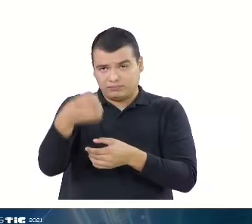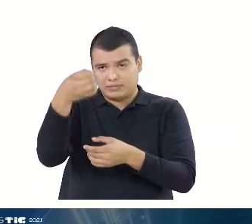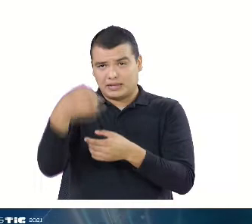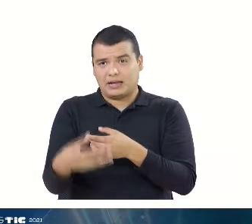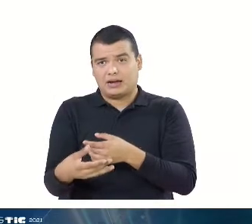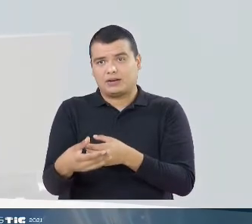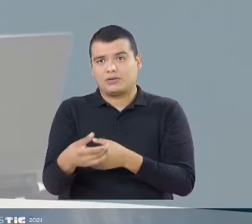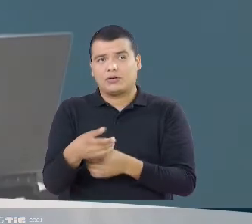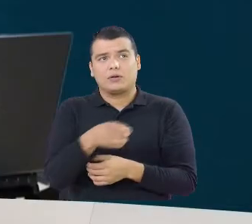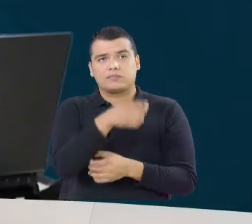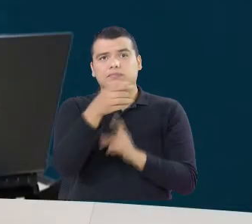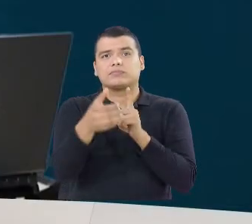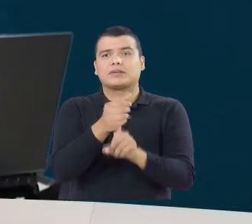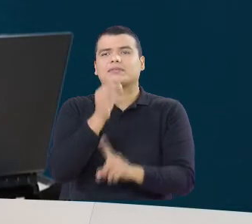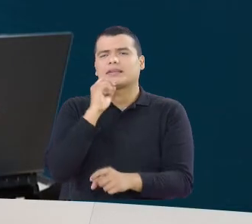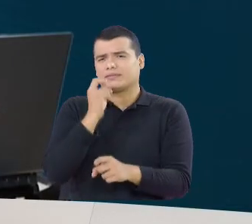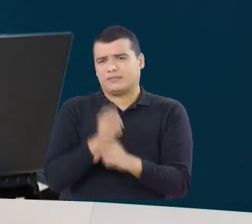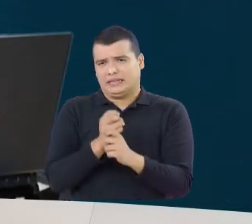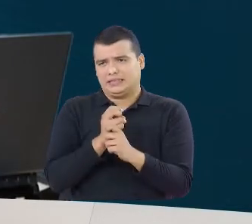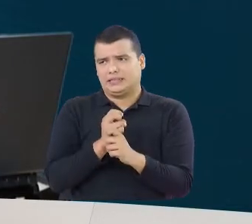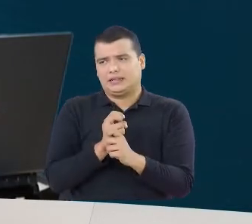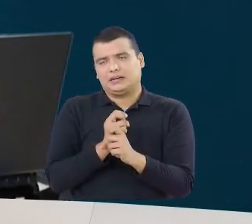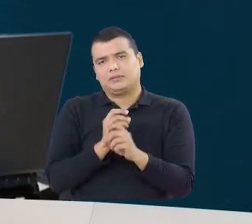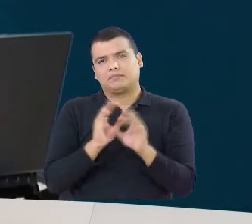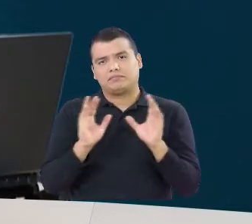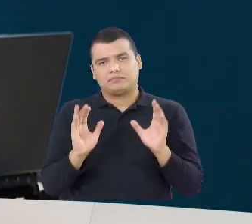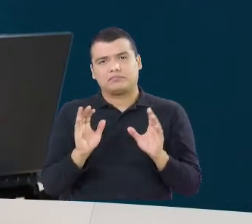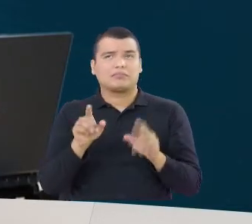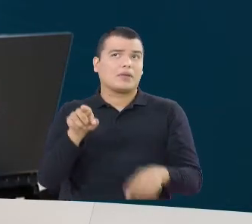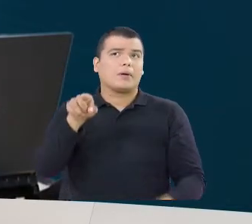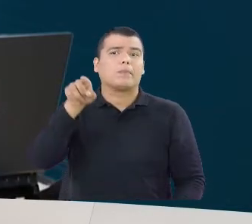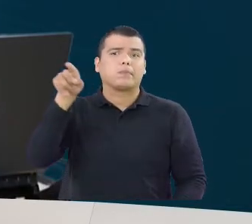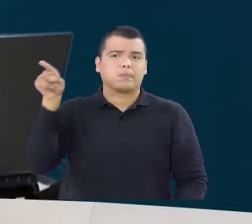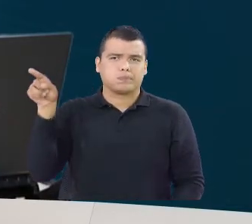y más difícil de conseguir. Mientras que